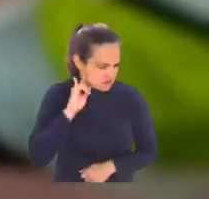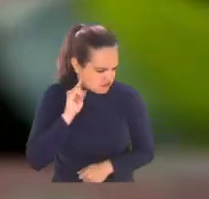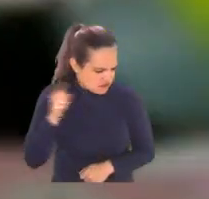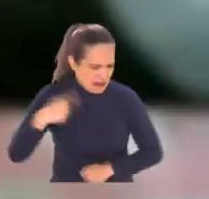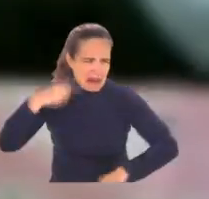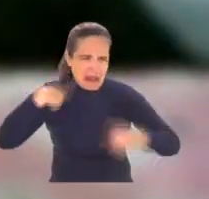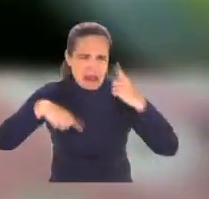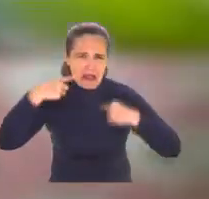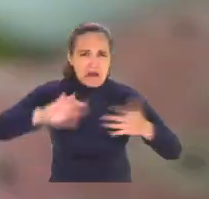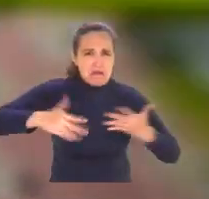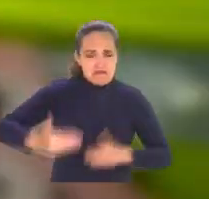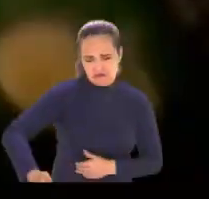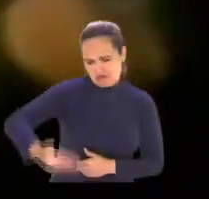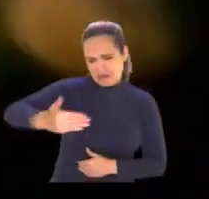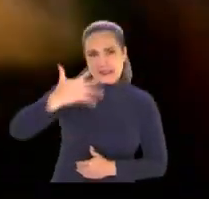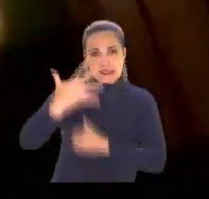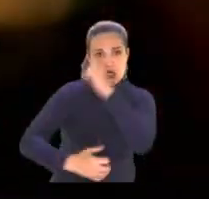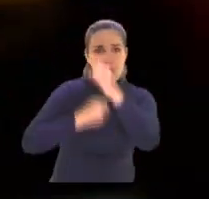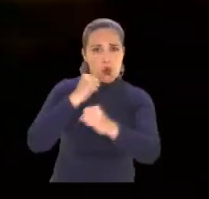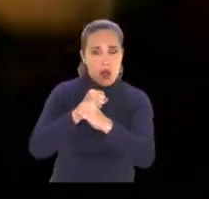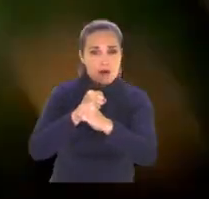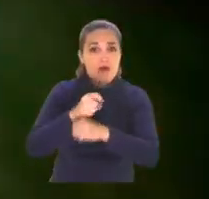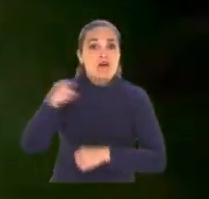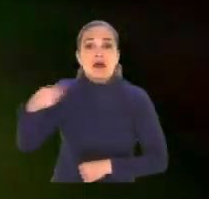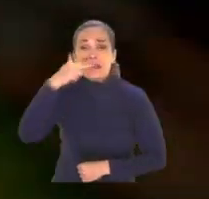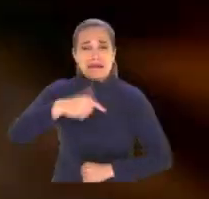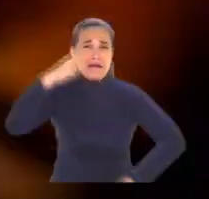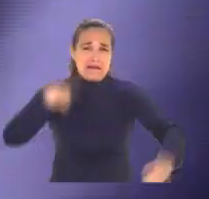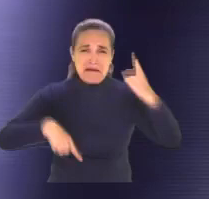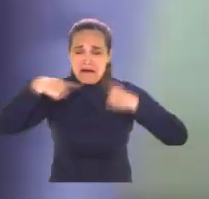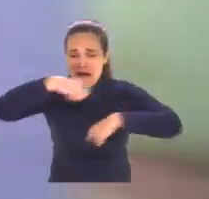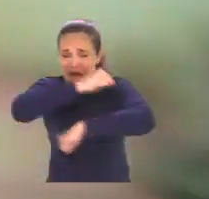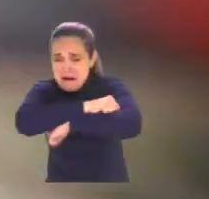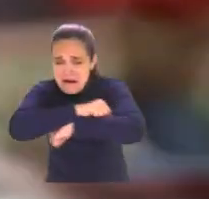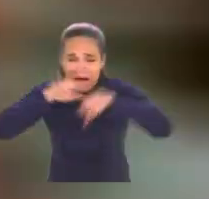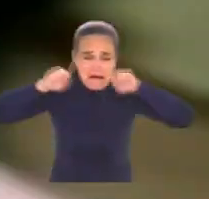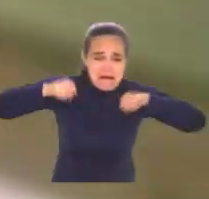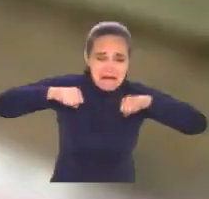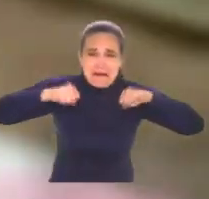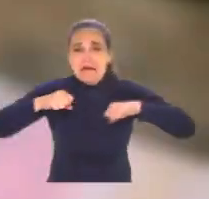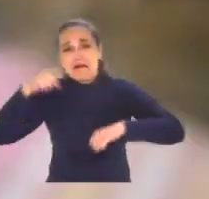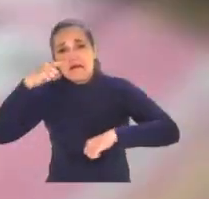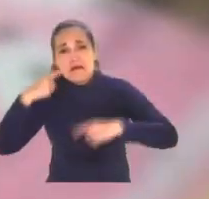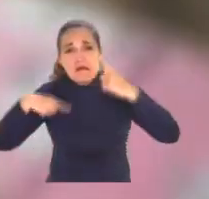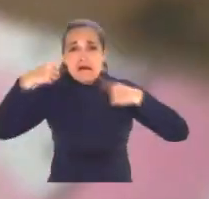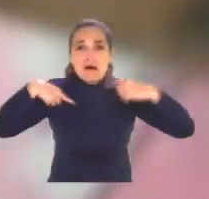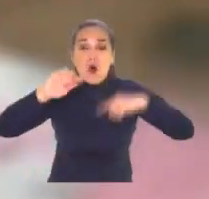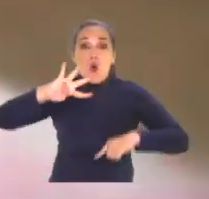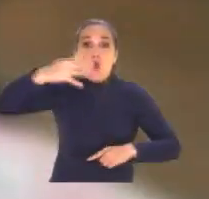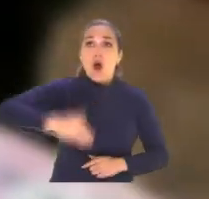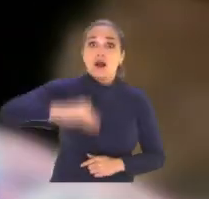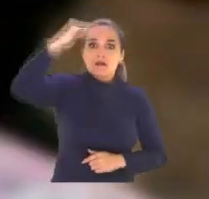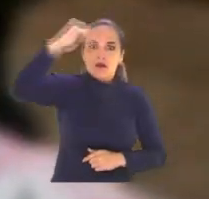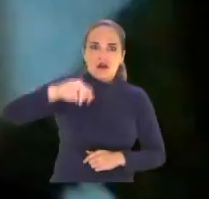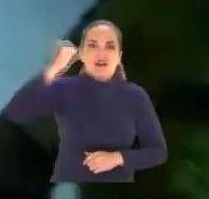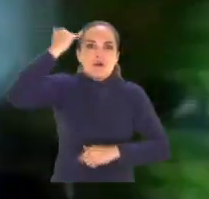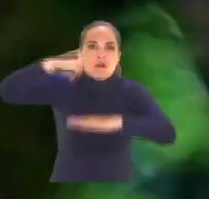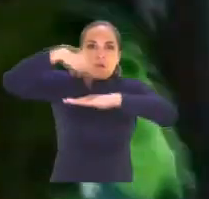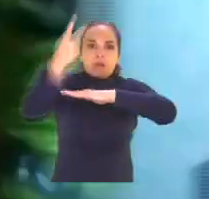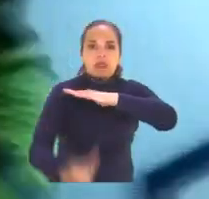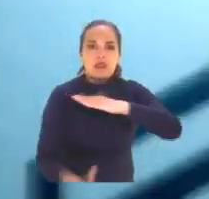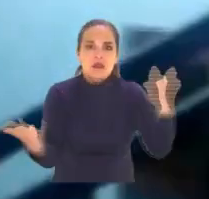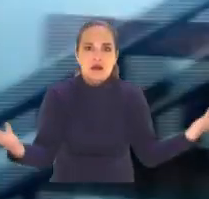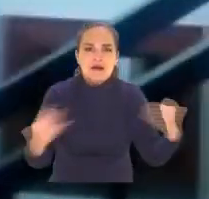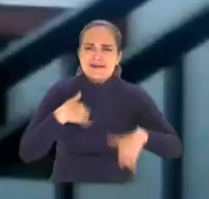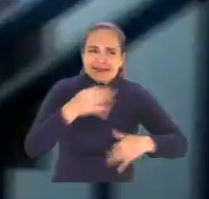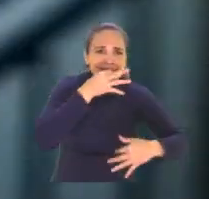de aproximadamente 5 años. Al parecer, la niña lloraba mientras se asomaba a una ventana de un cuarto piso con el alto riesgo de caer al vacío. Según el